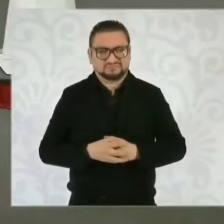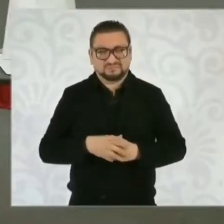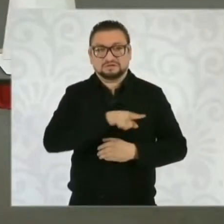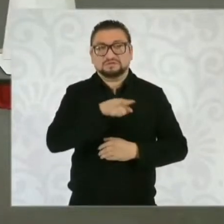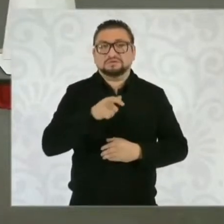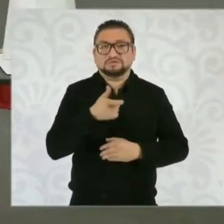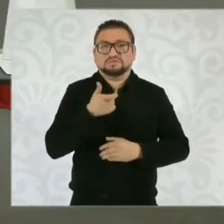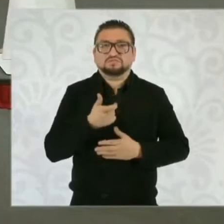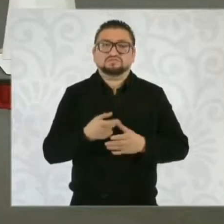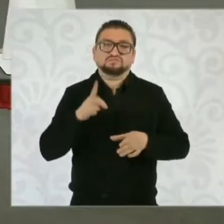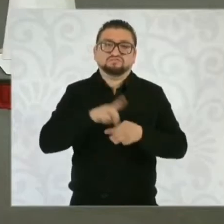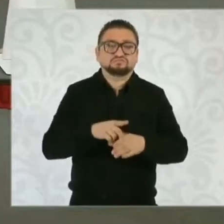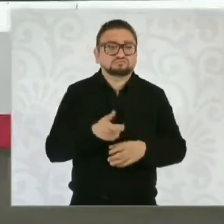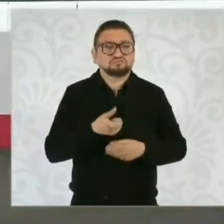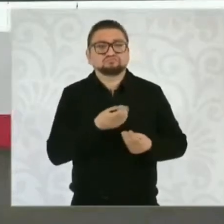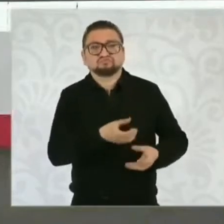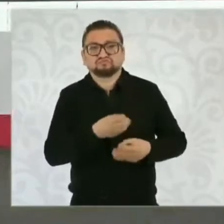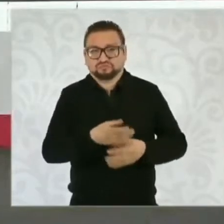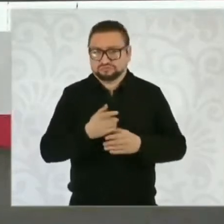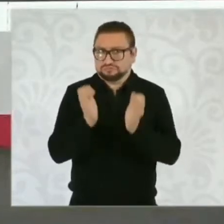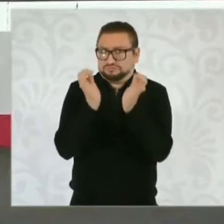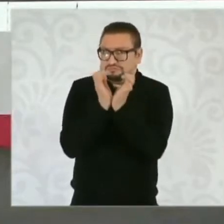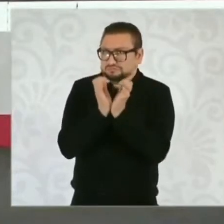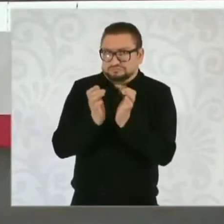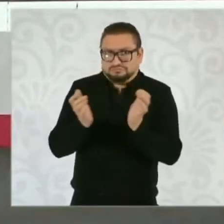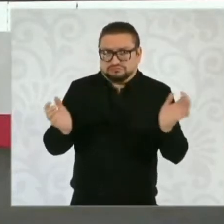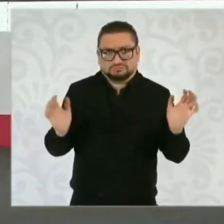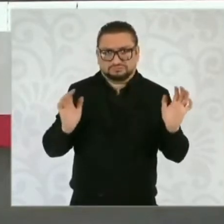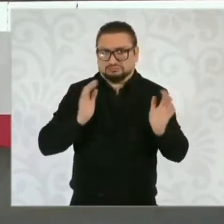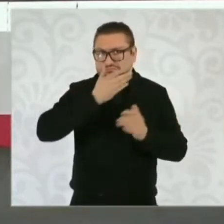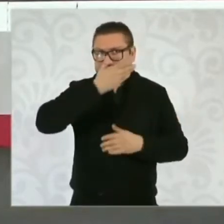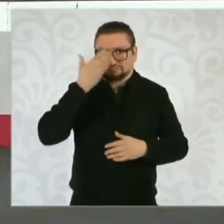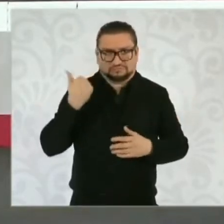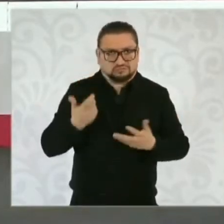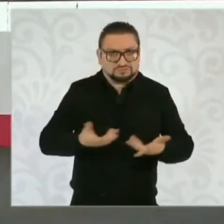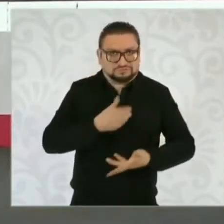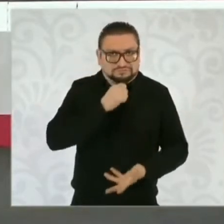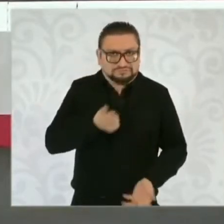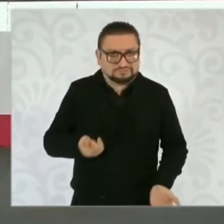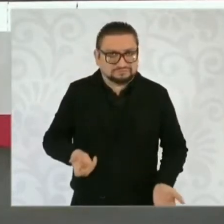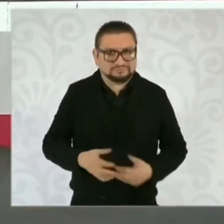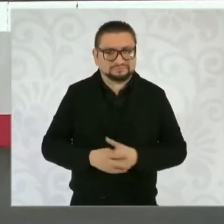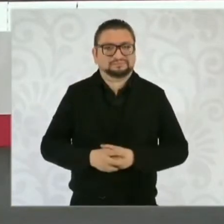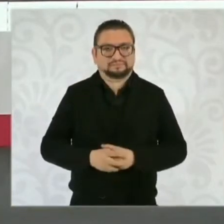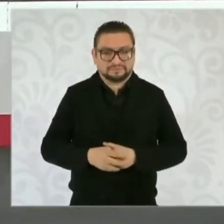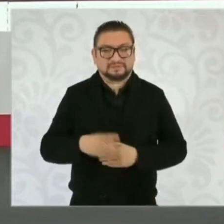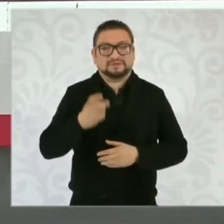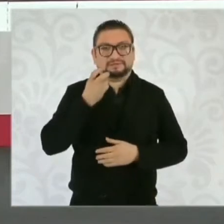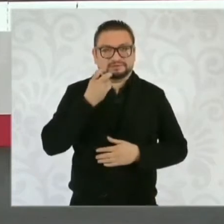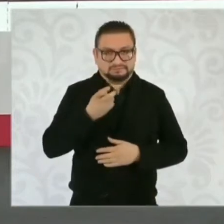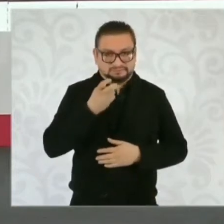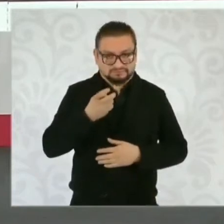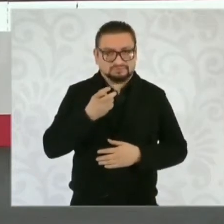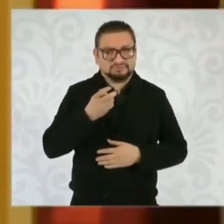obtienen determinadas donaciones y el ISSSTE no tiene el menor conocimiento de ello. Entonces